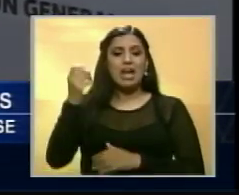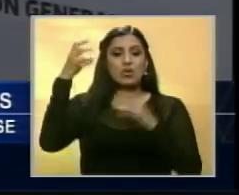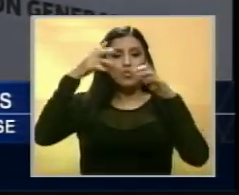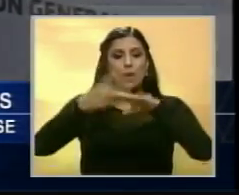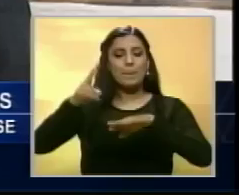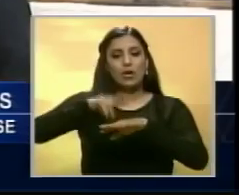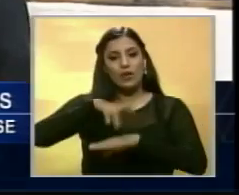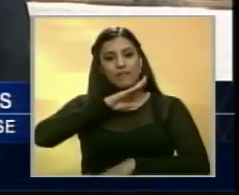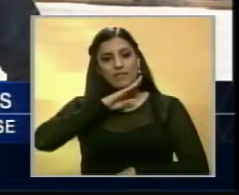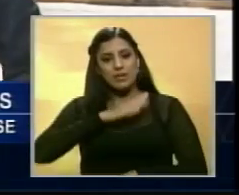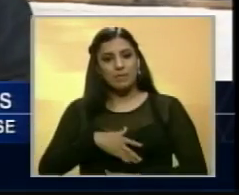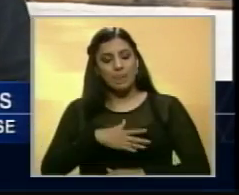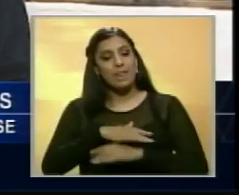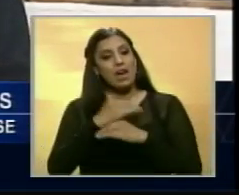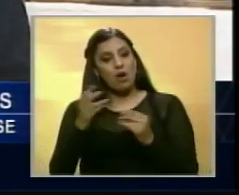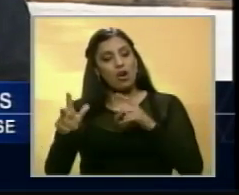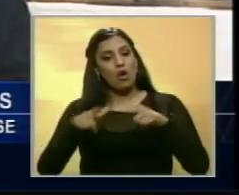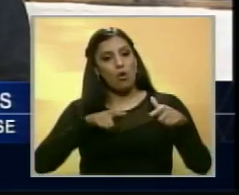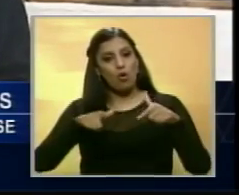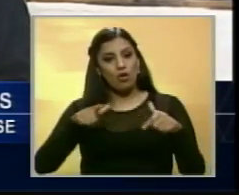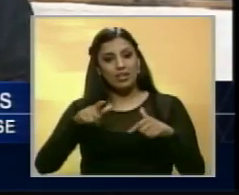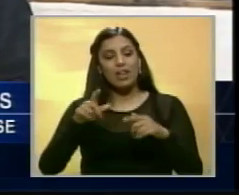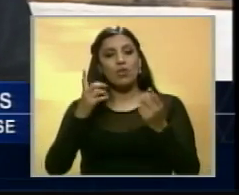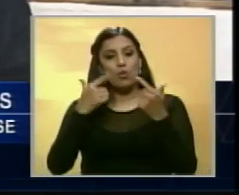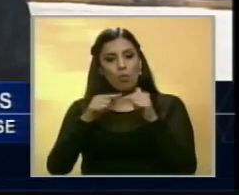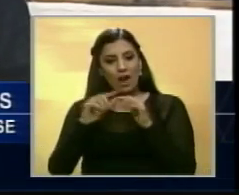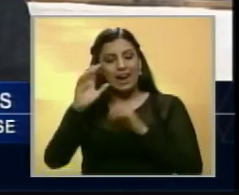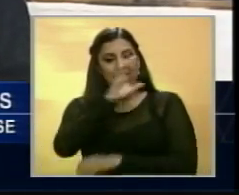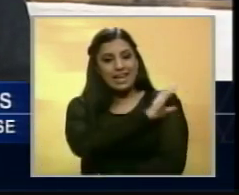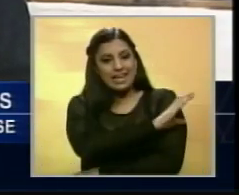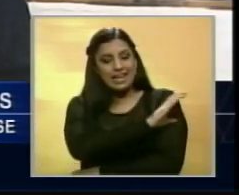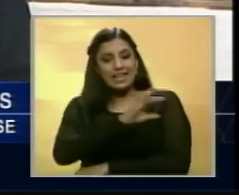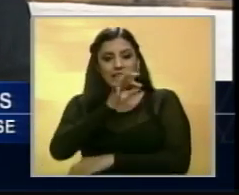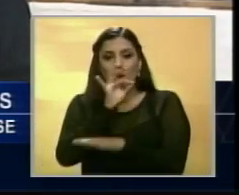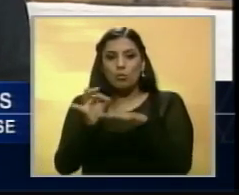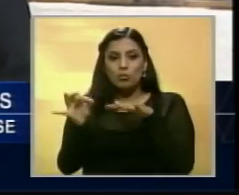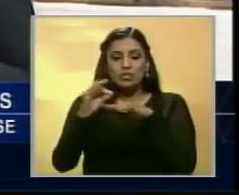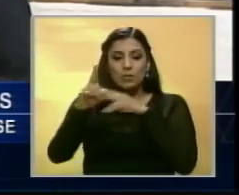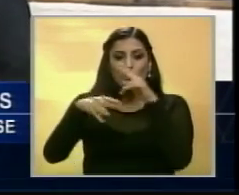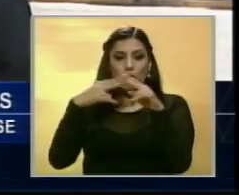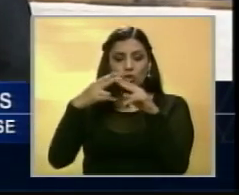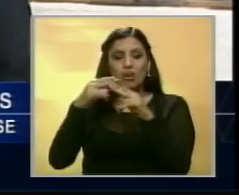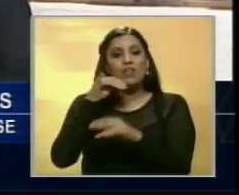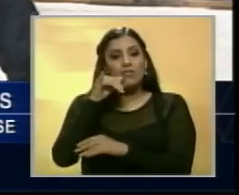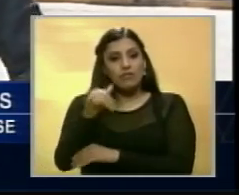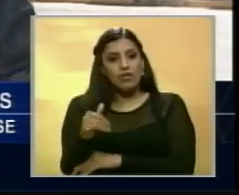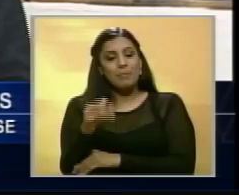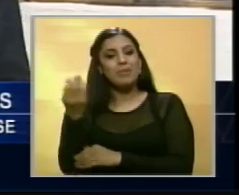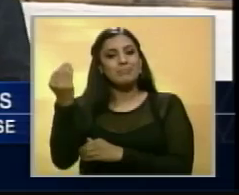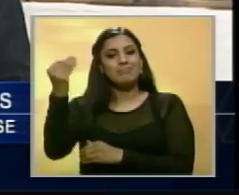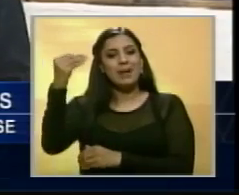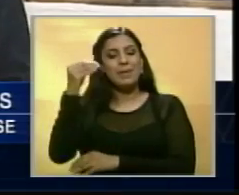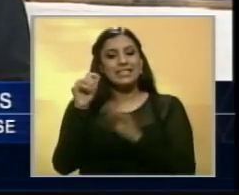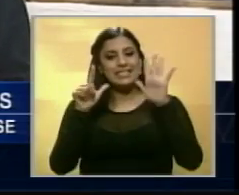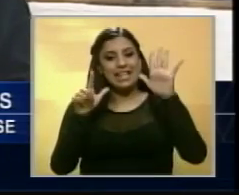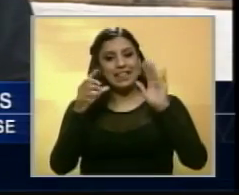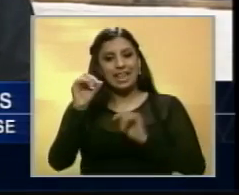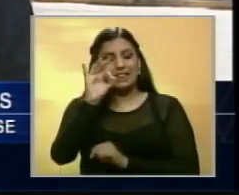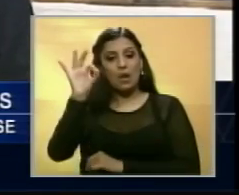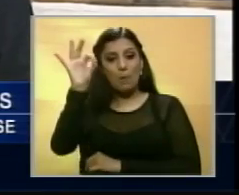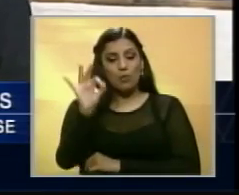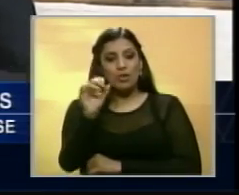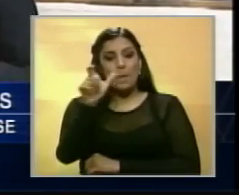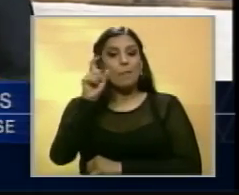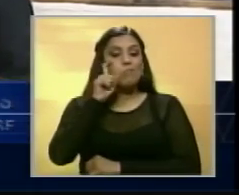llegada de las lluvias. Finalmente, la coordinadora de estadística de la Clínica Municipal de Puerto La Cruz informó que se ha incrementado un 70%